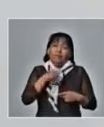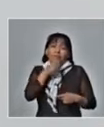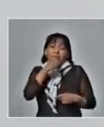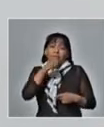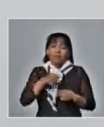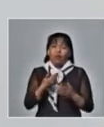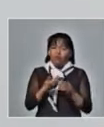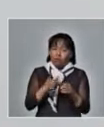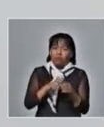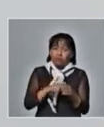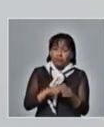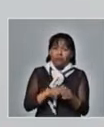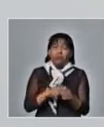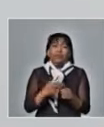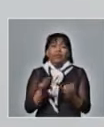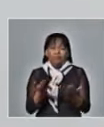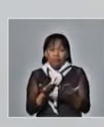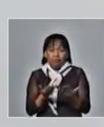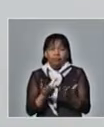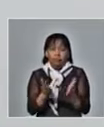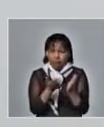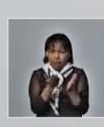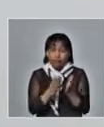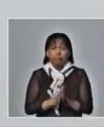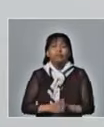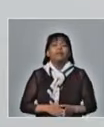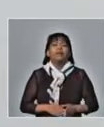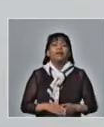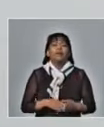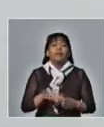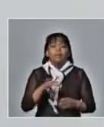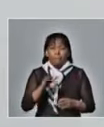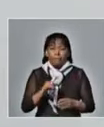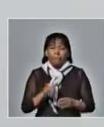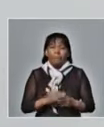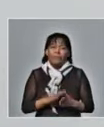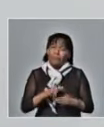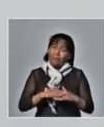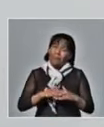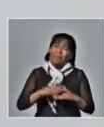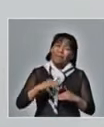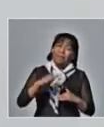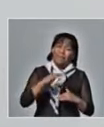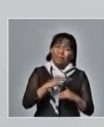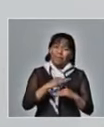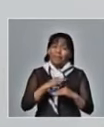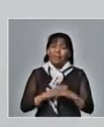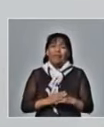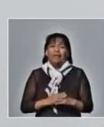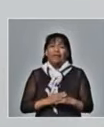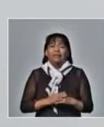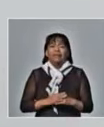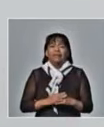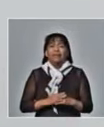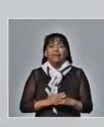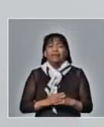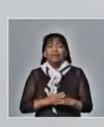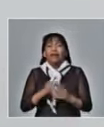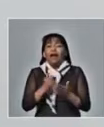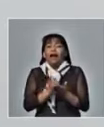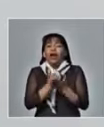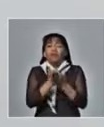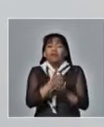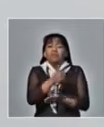También quiero decirles que vamos a seguir invirtiendo en inversión en servicios básicos de la mano de